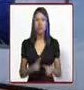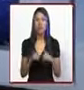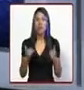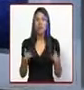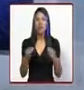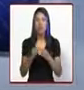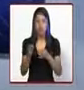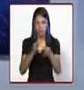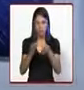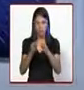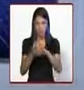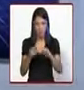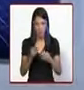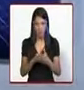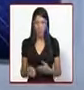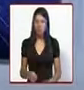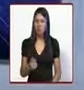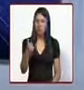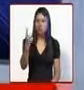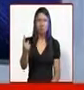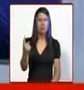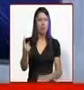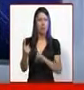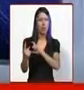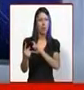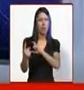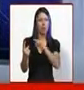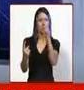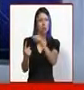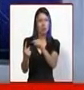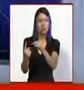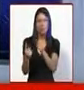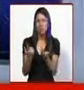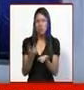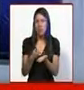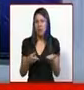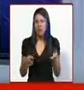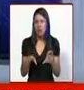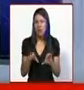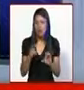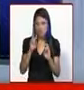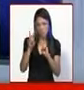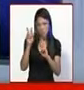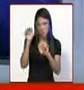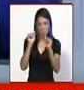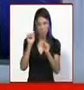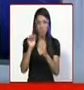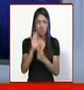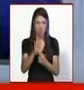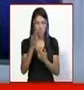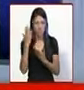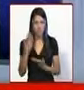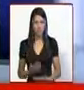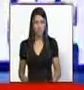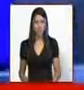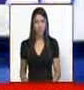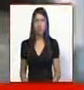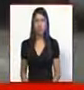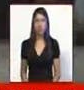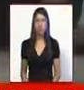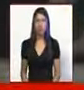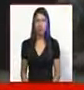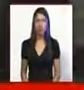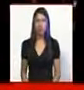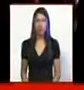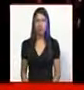Le vamos a contar ahora que está en la mira un policía. Usted quiere saber qué hizo y por qué, se lo contamos a continuación.